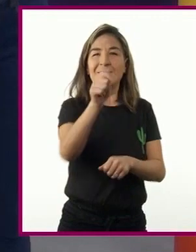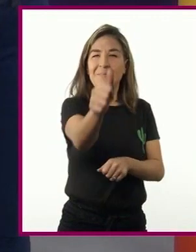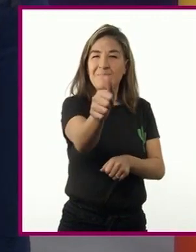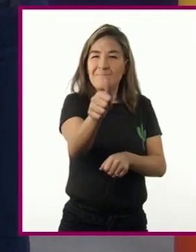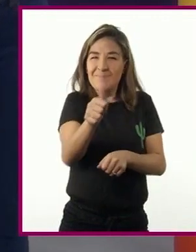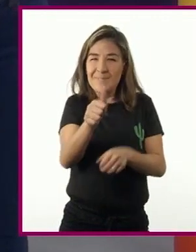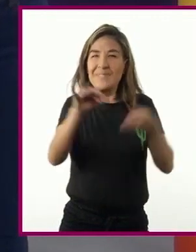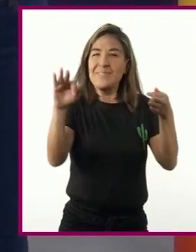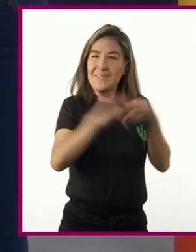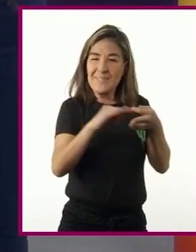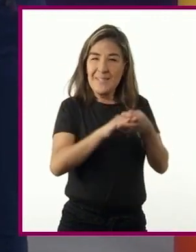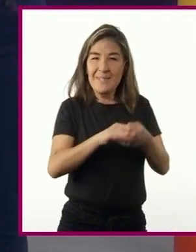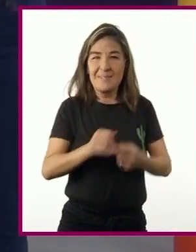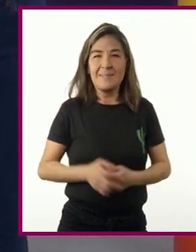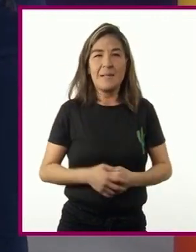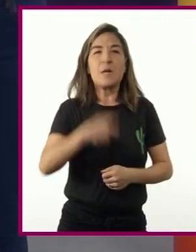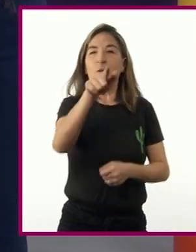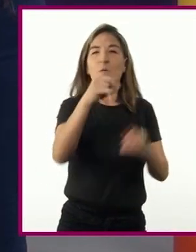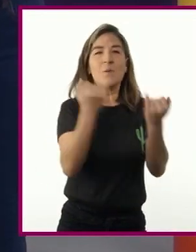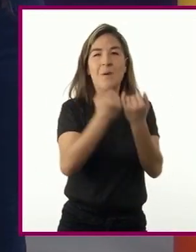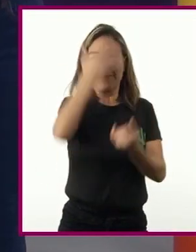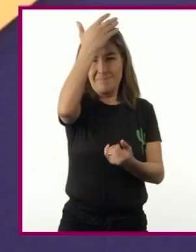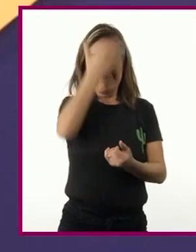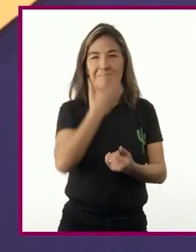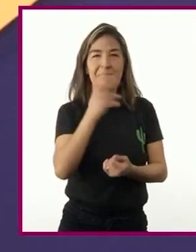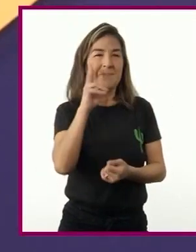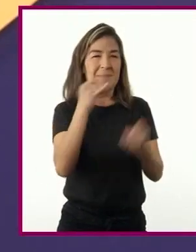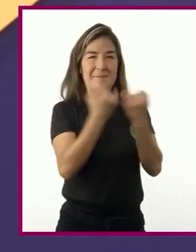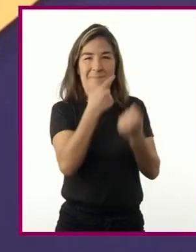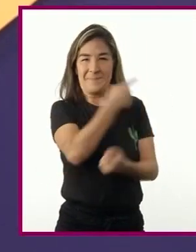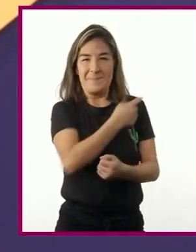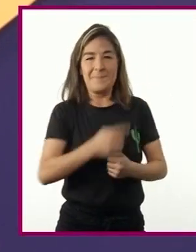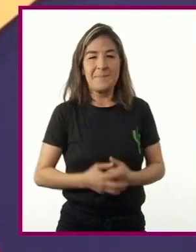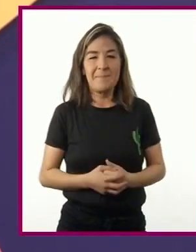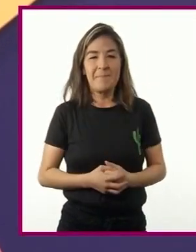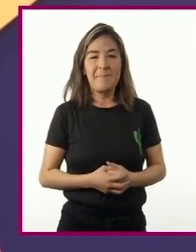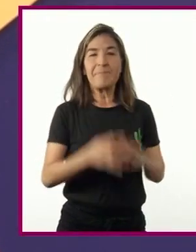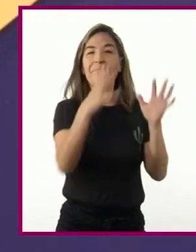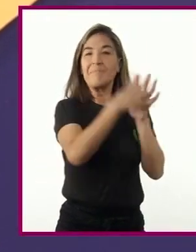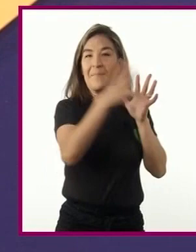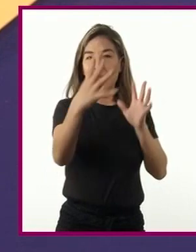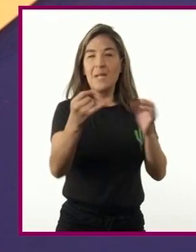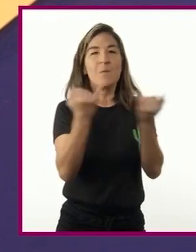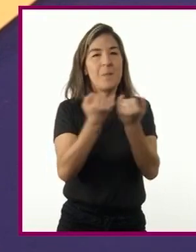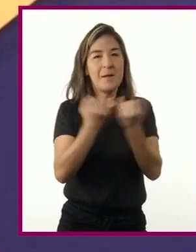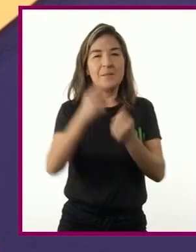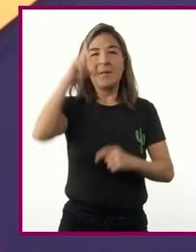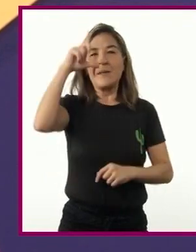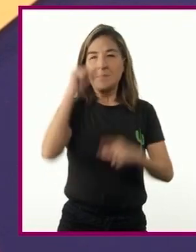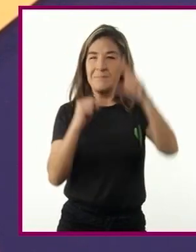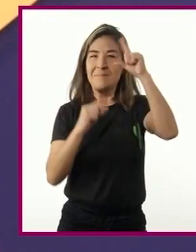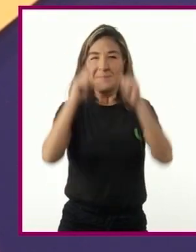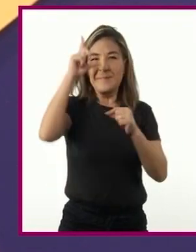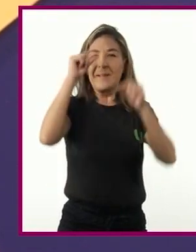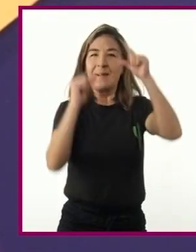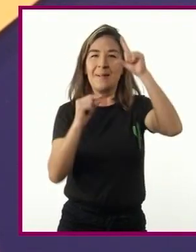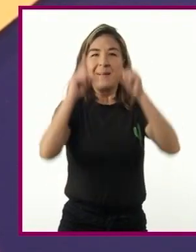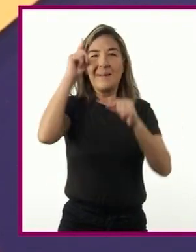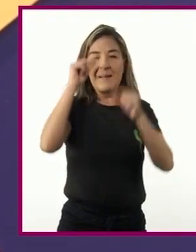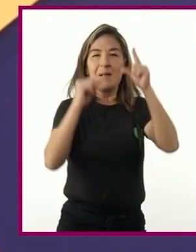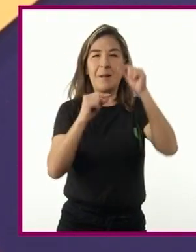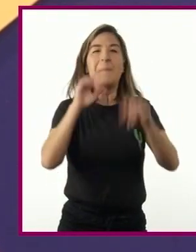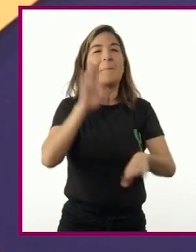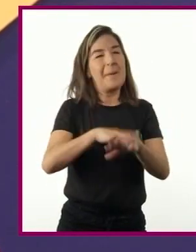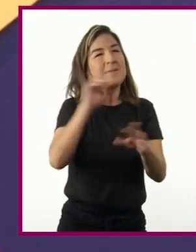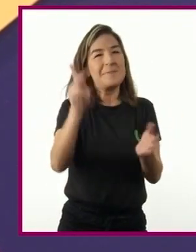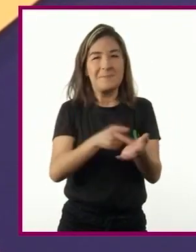con respecto a la distancia de tu rostro y repite la acción de abrir y cerrar los ojos algunas veces